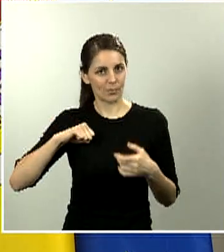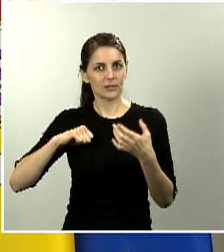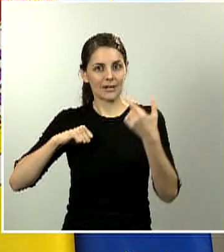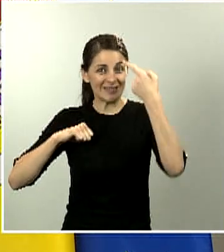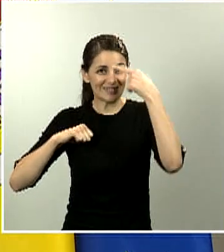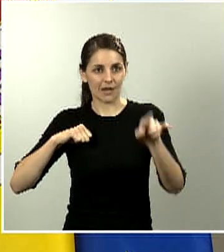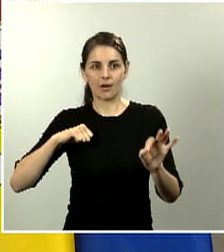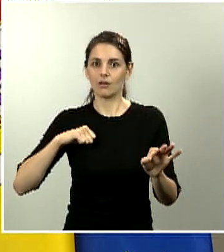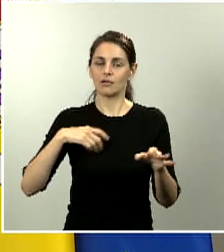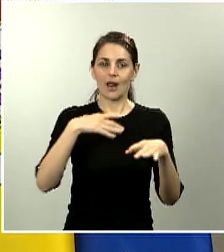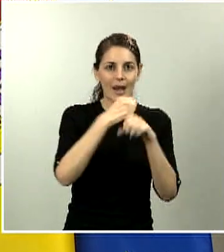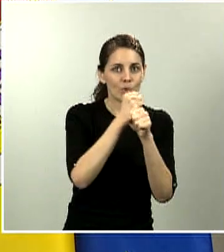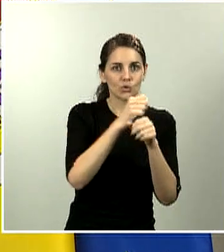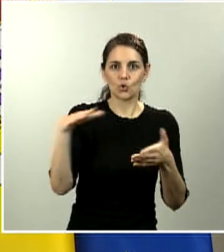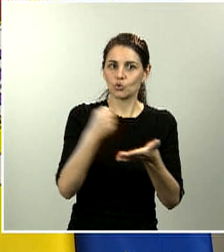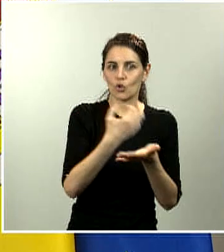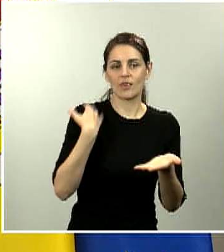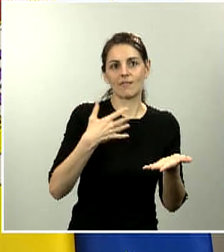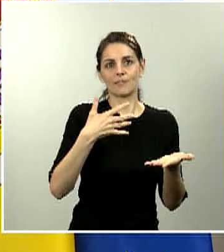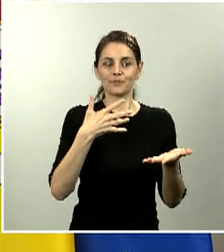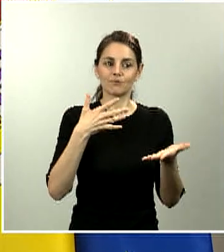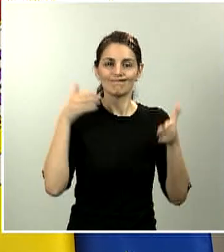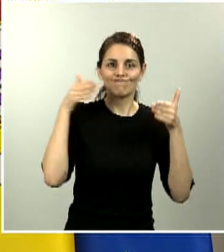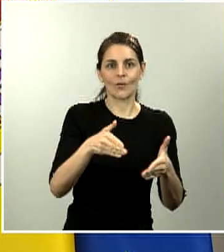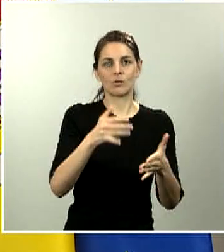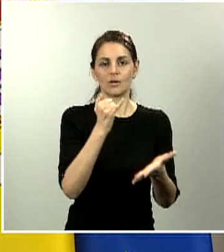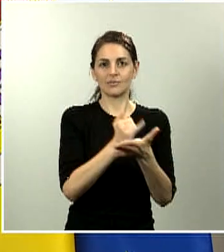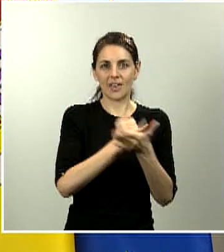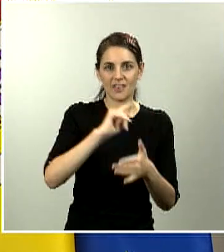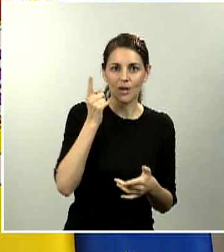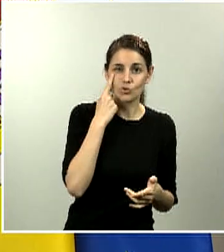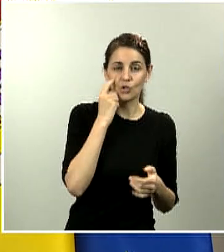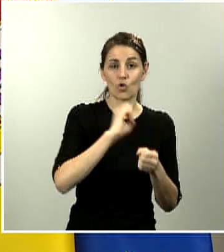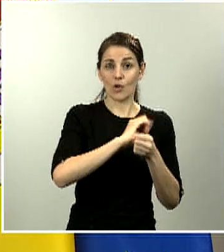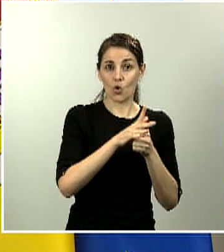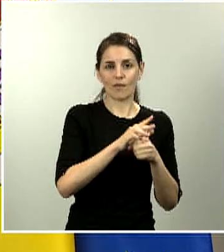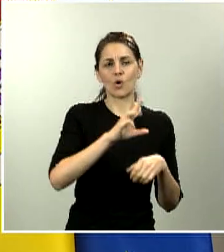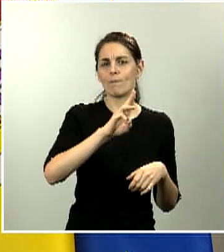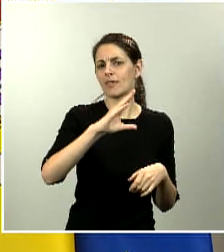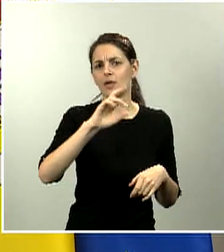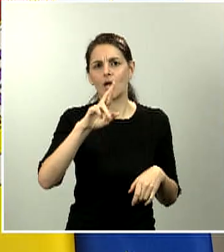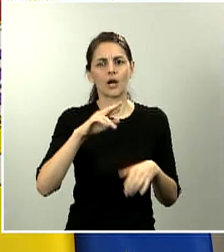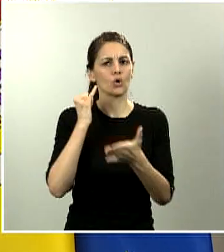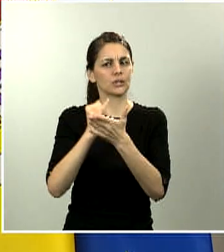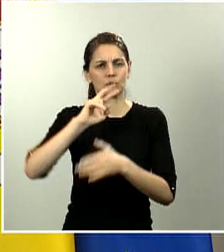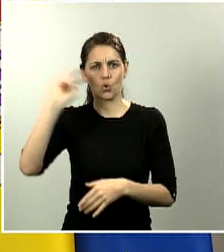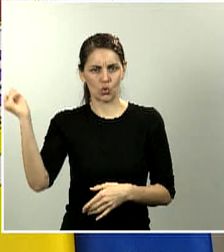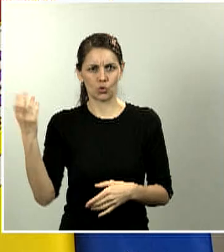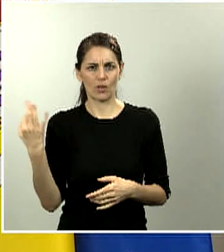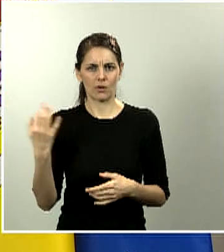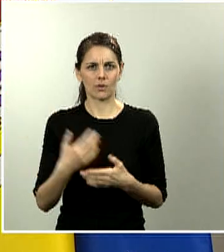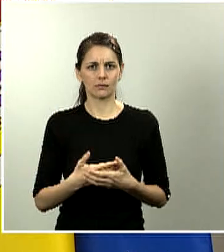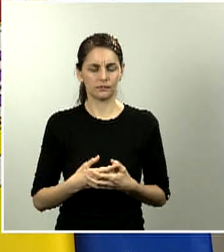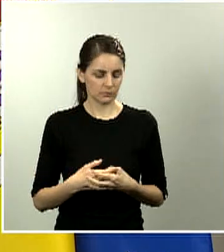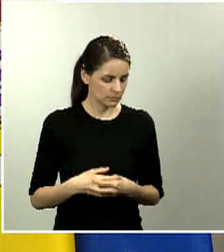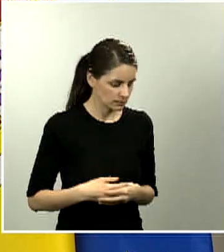capacidad para hacer test de diagnóstico del coronavirus, bien sea PCRs, bien sea otro tipo de test de diagnóstico. El clima de reunión fue